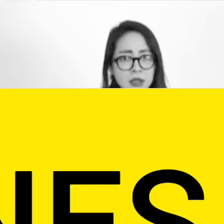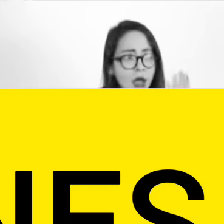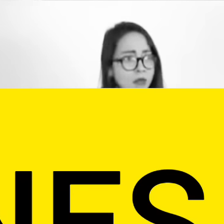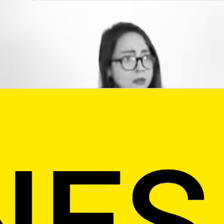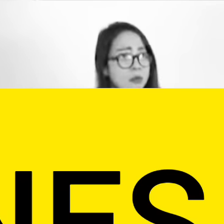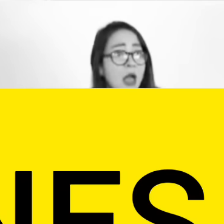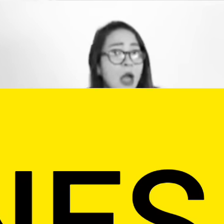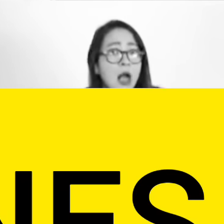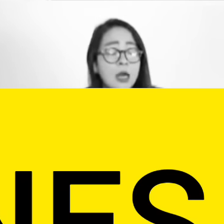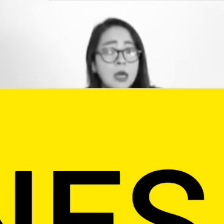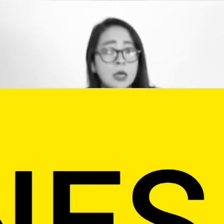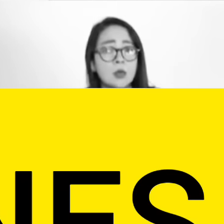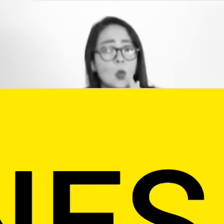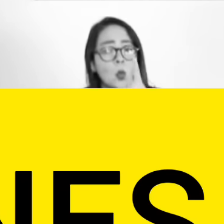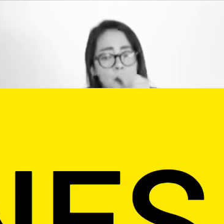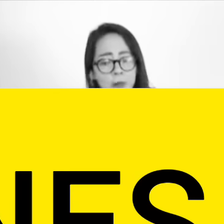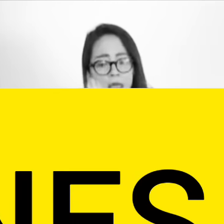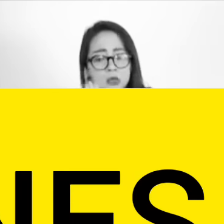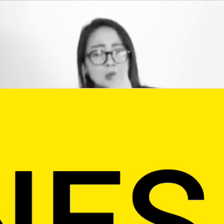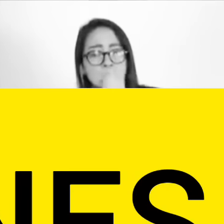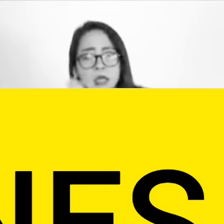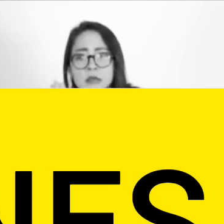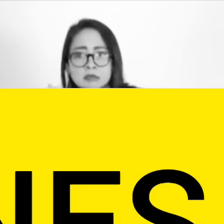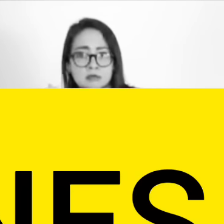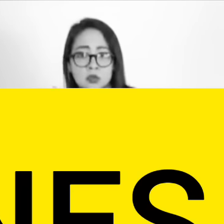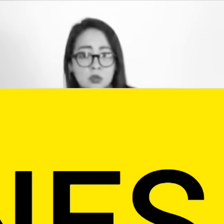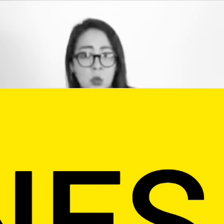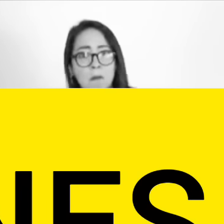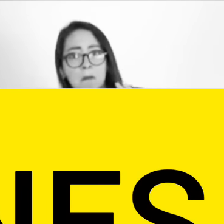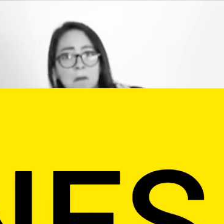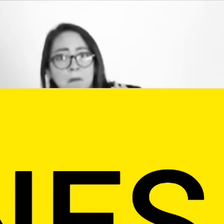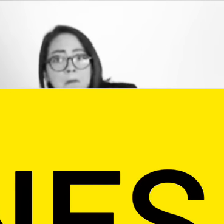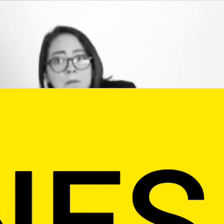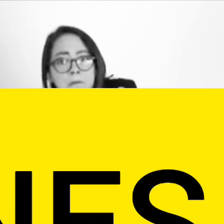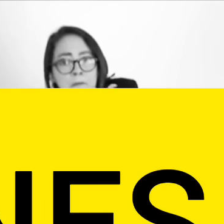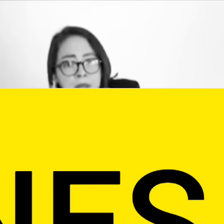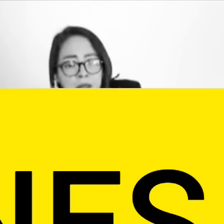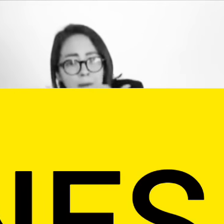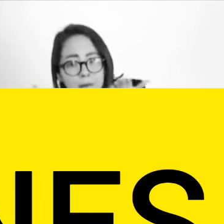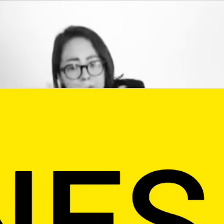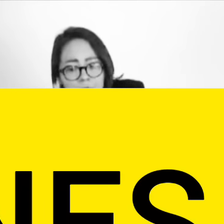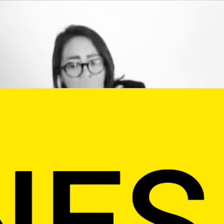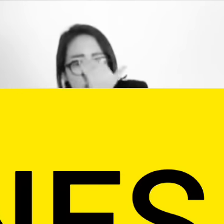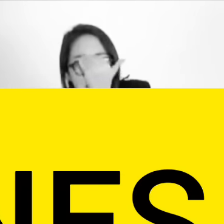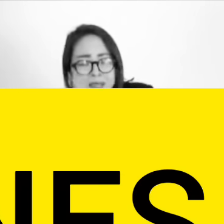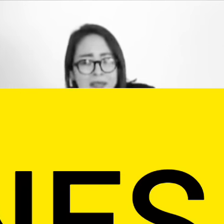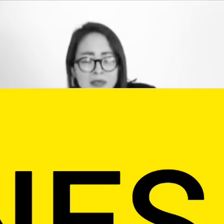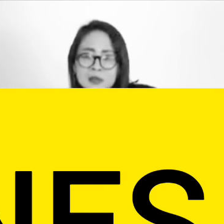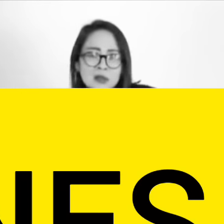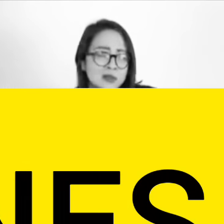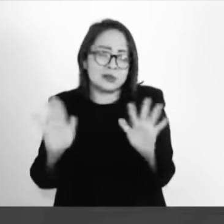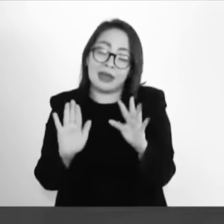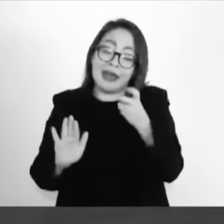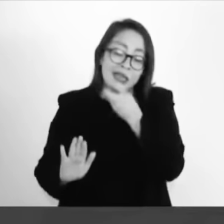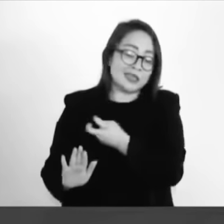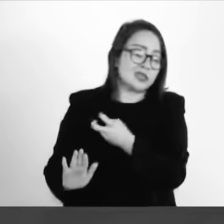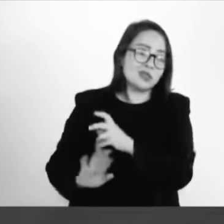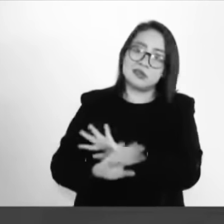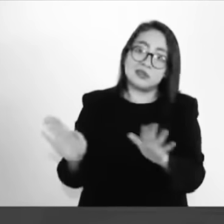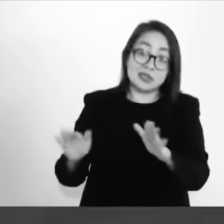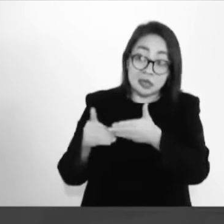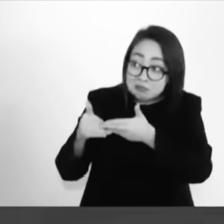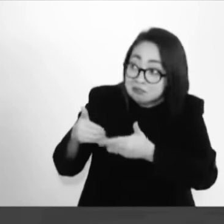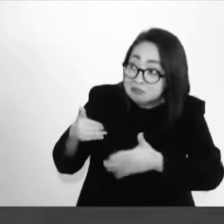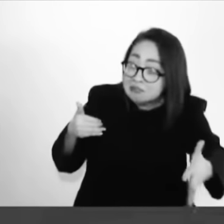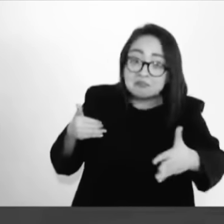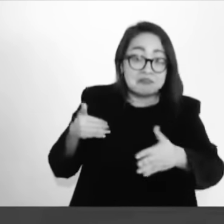la mitad, si le va bien, de ese salario. Eso ya no va a